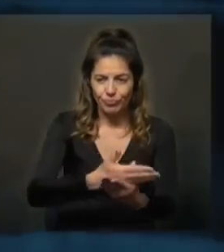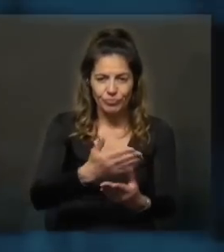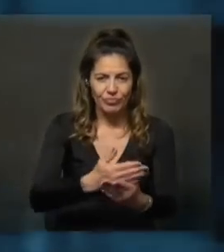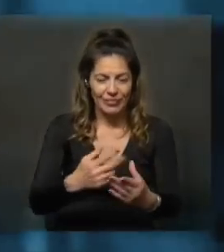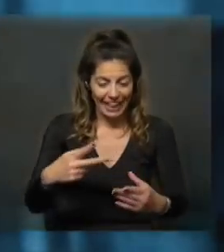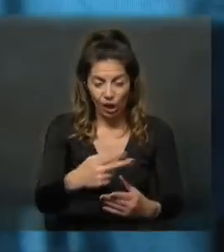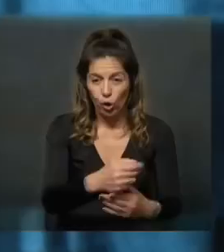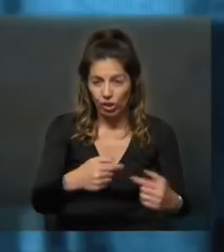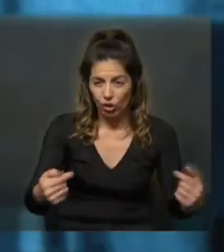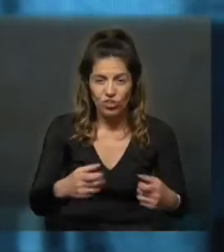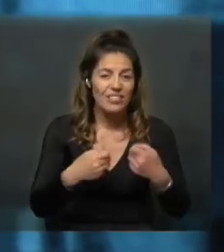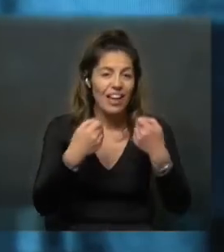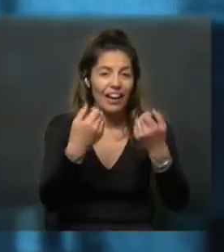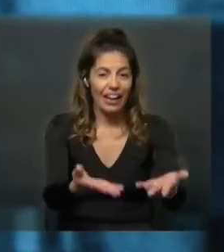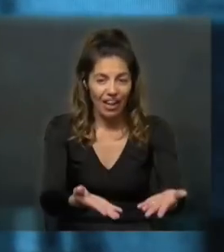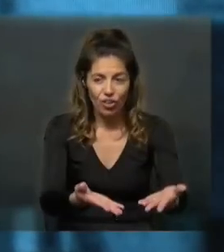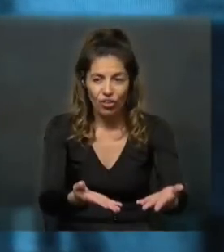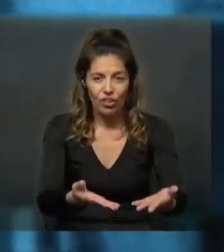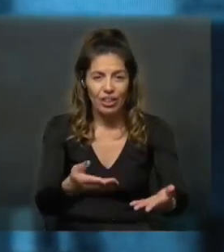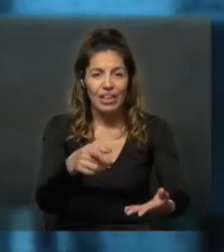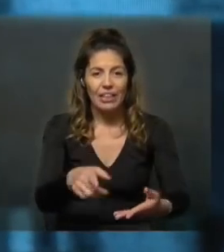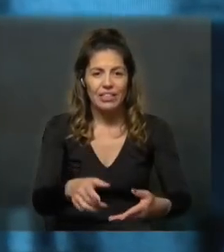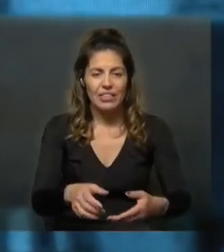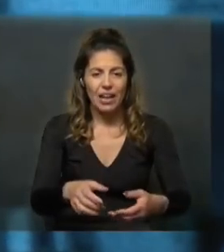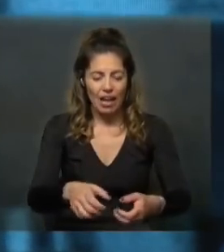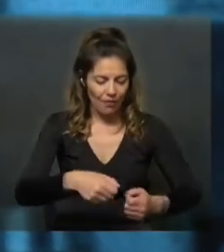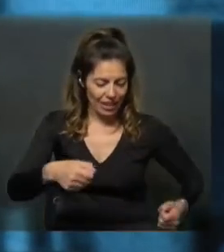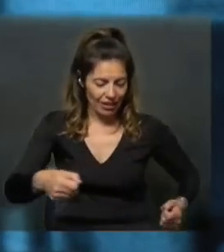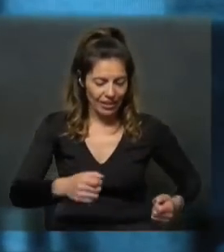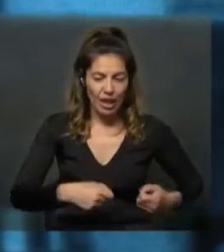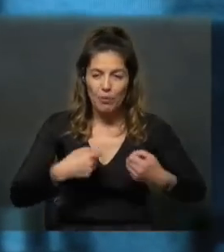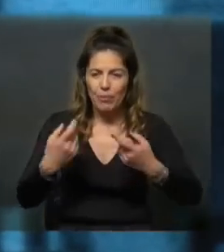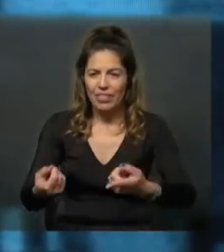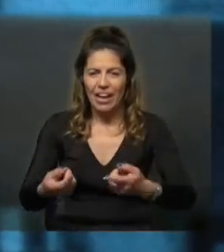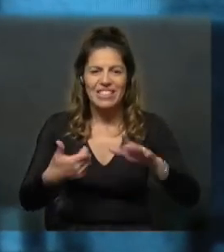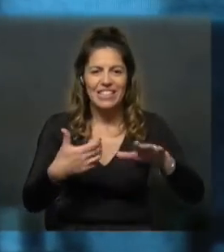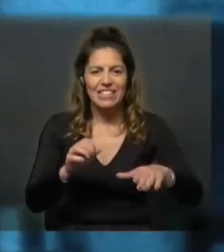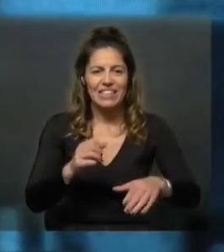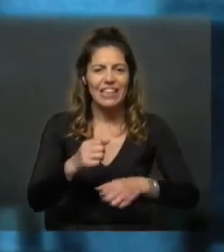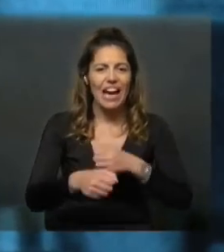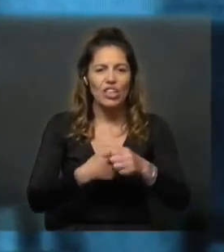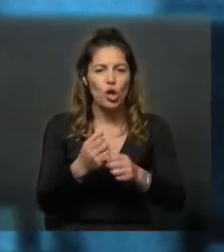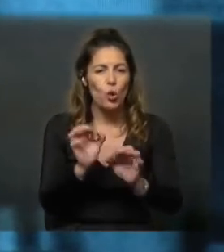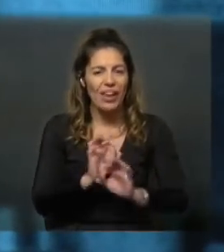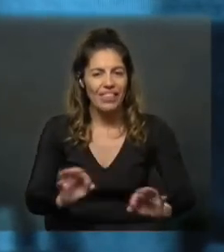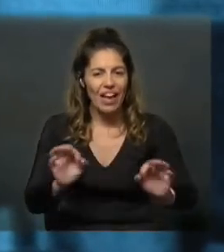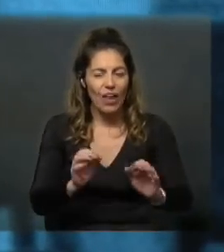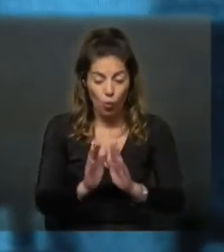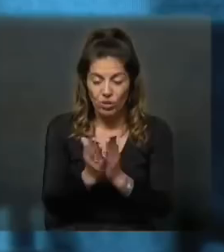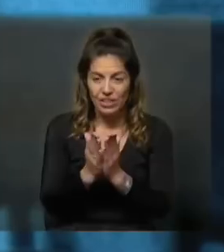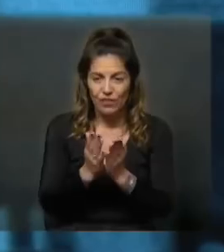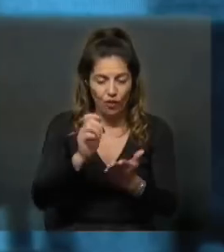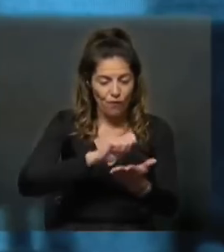se las regalo y ella abre la cartera me da 60 años no no es nada el libro firmado